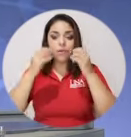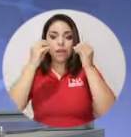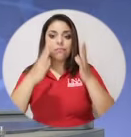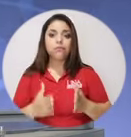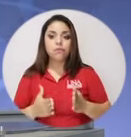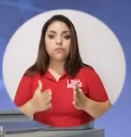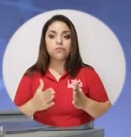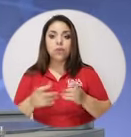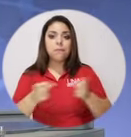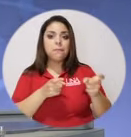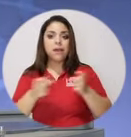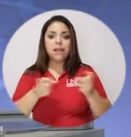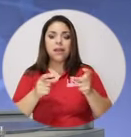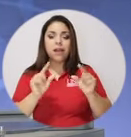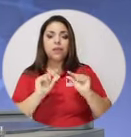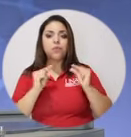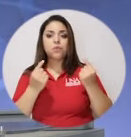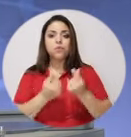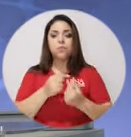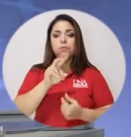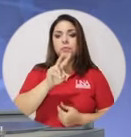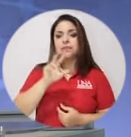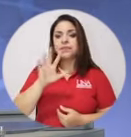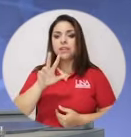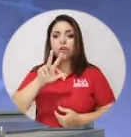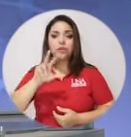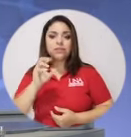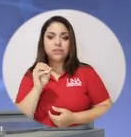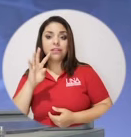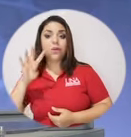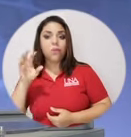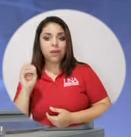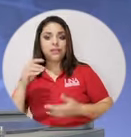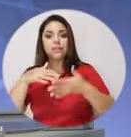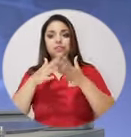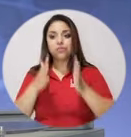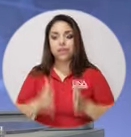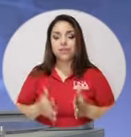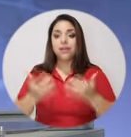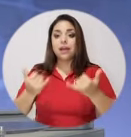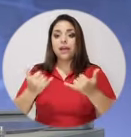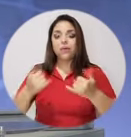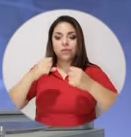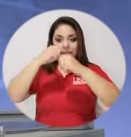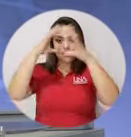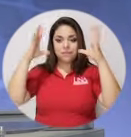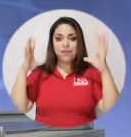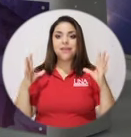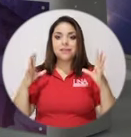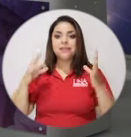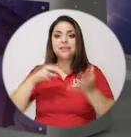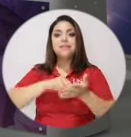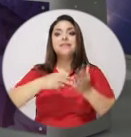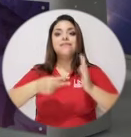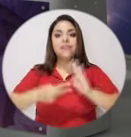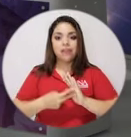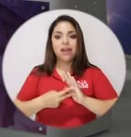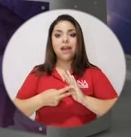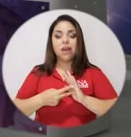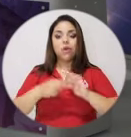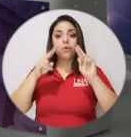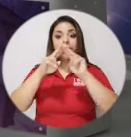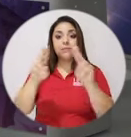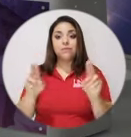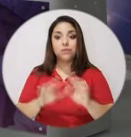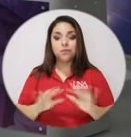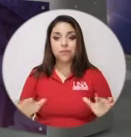para un docente, manejar grupos de 25, 30, 40 estudiantes, ahora imagínense lo que puede significar hacerlo